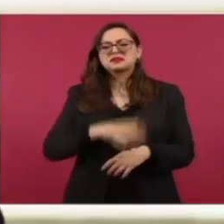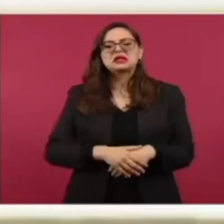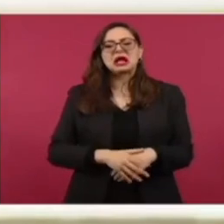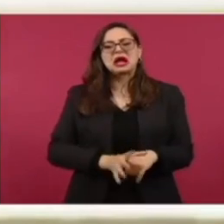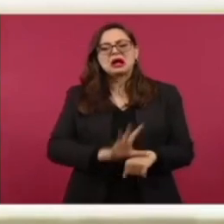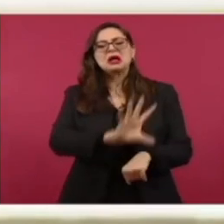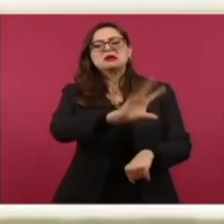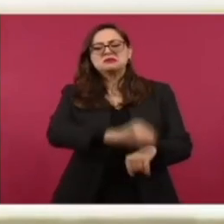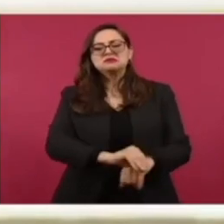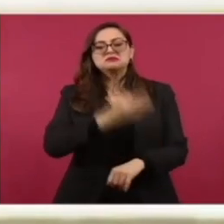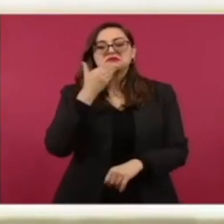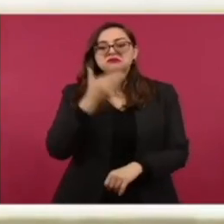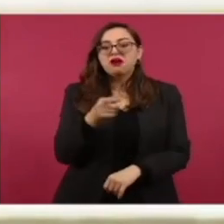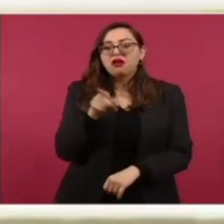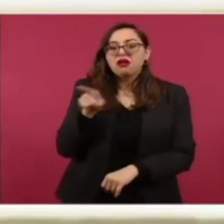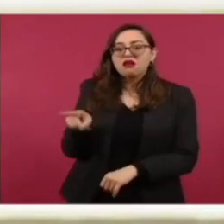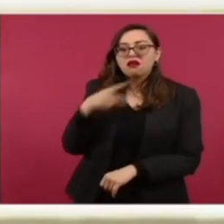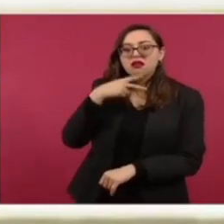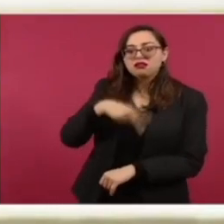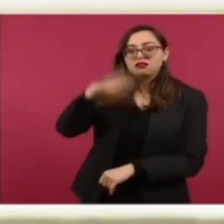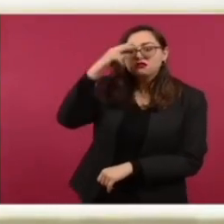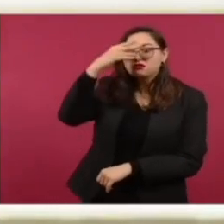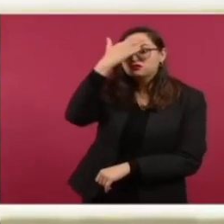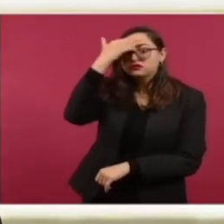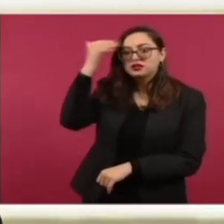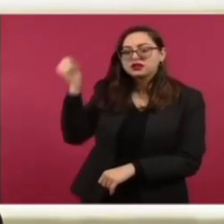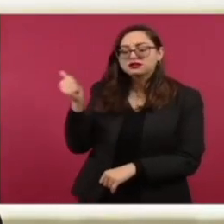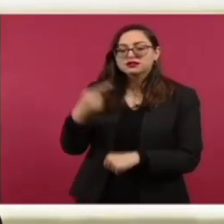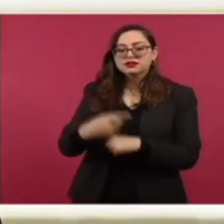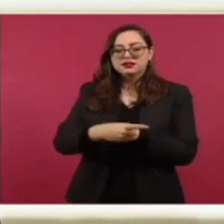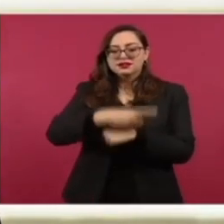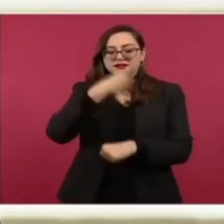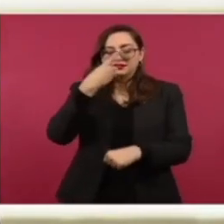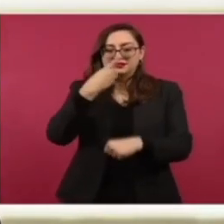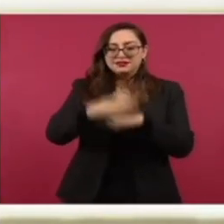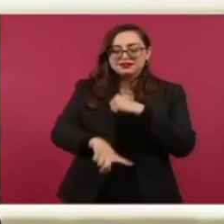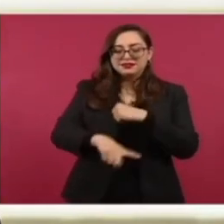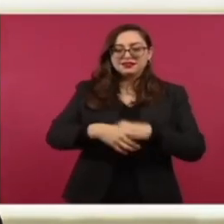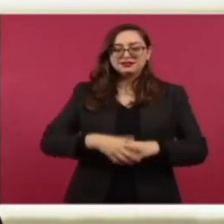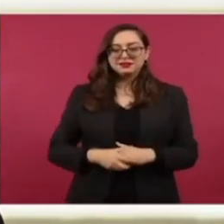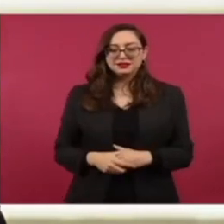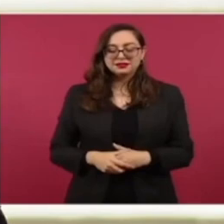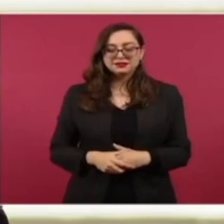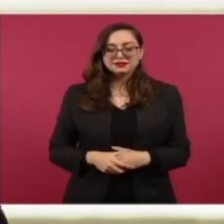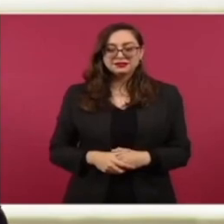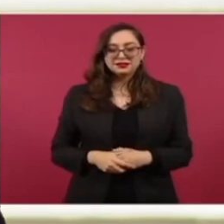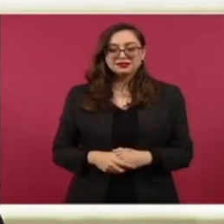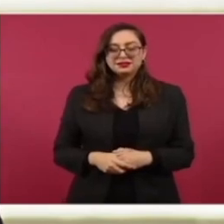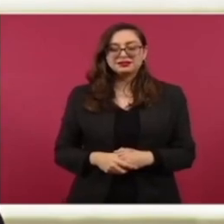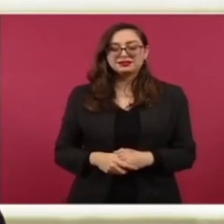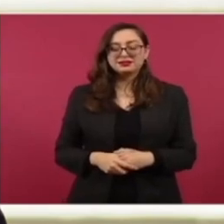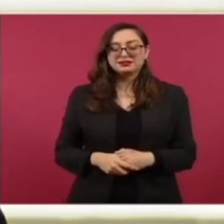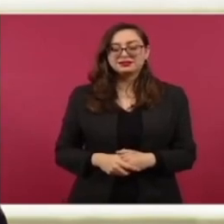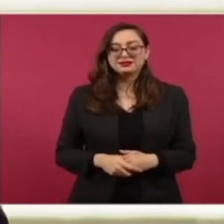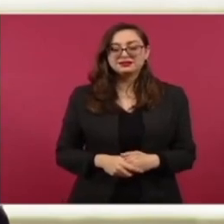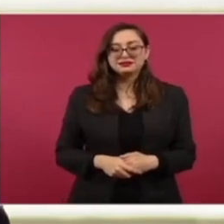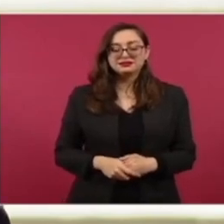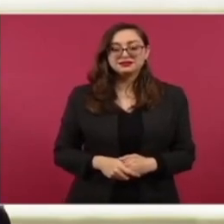saben sobre el daño que causan los llamados